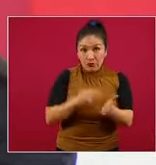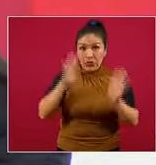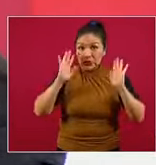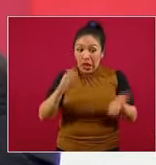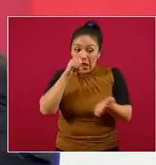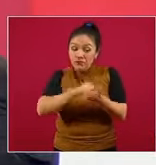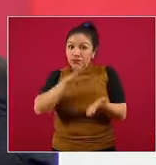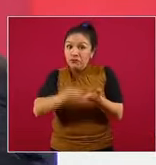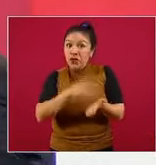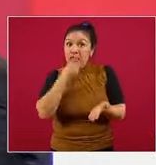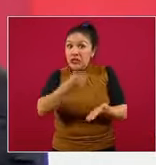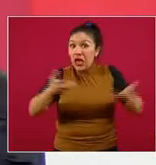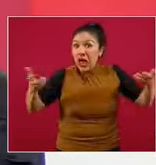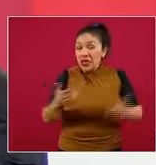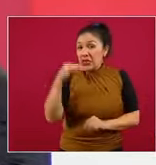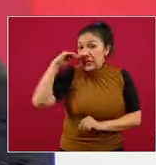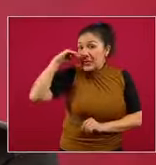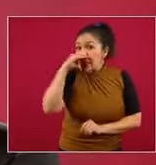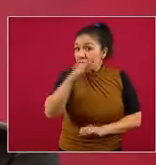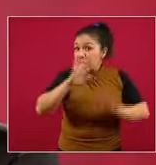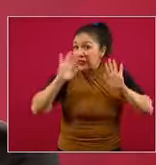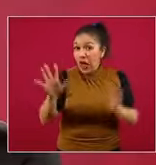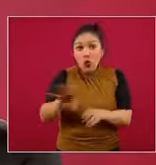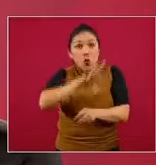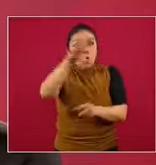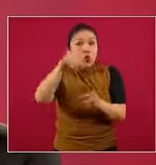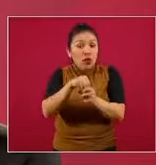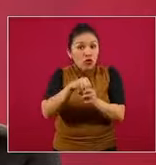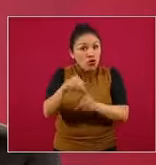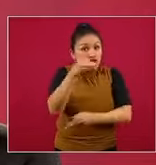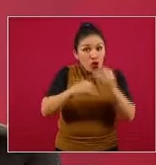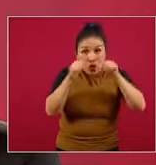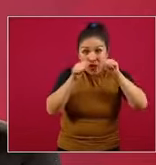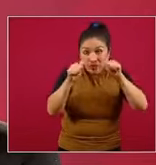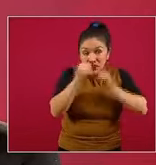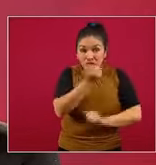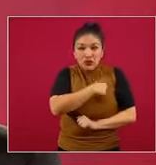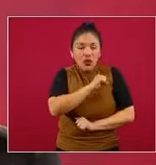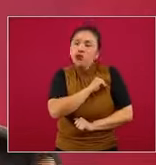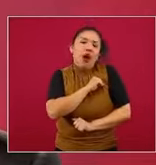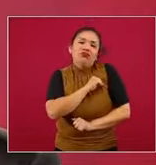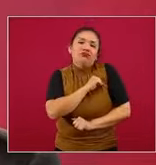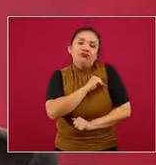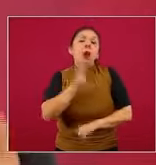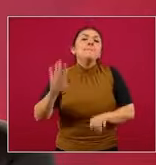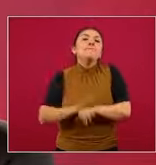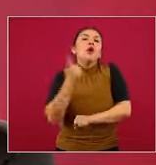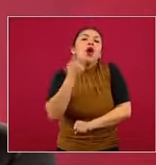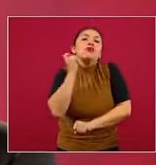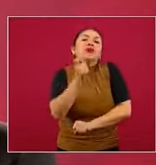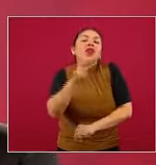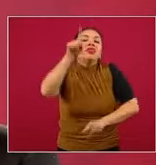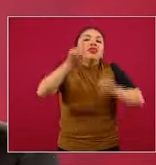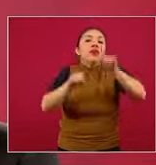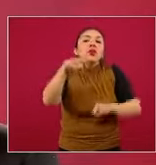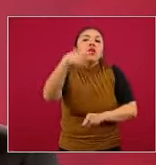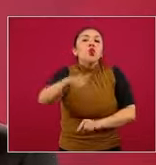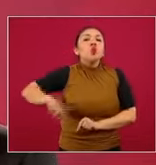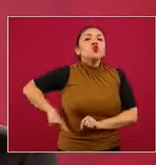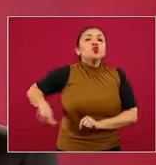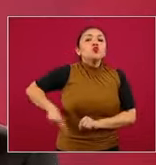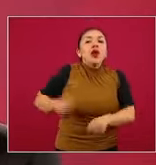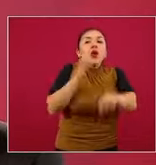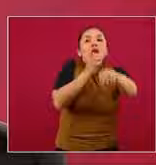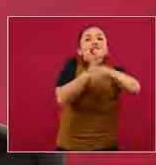establece que se logre la gratuidad de esos servicios. ¿Por qué razón? Porque esto depende de su gobierno